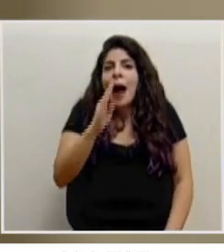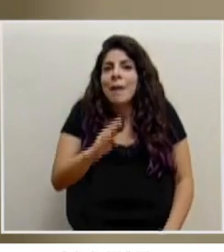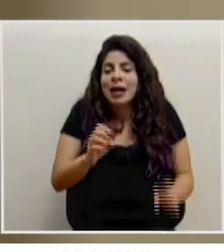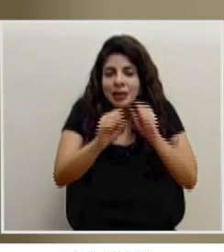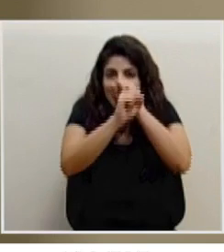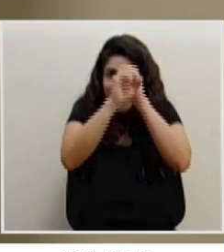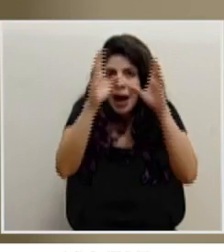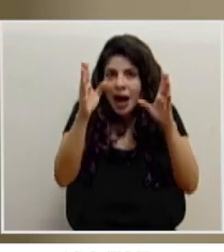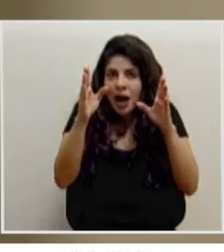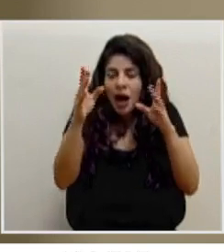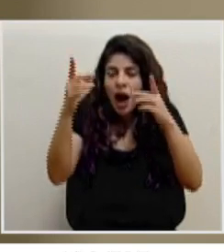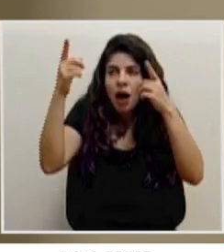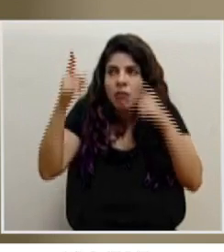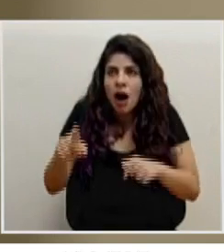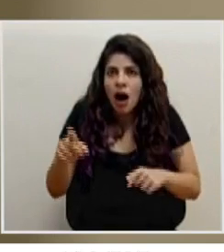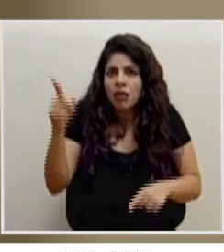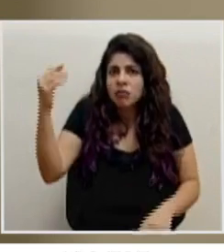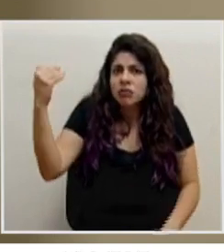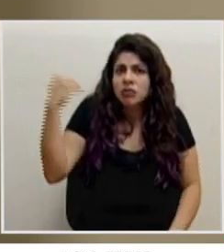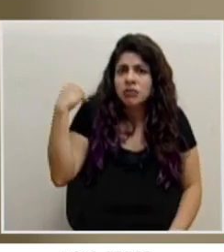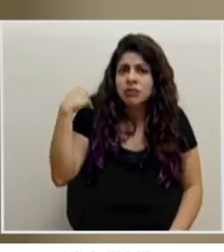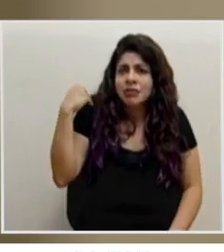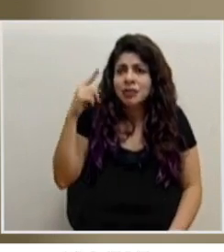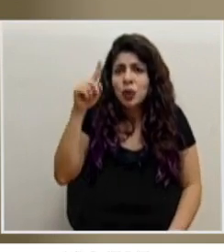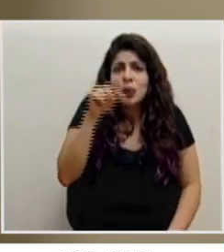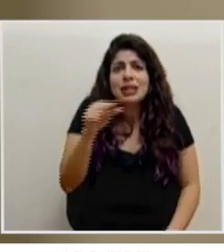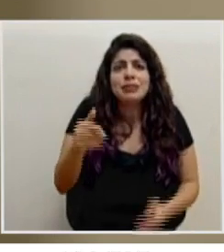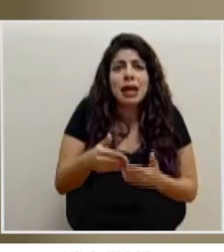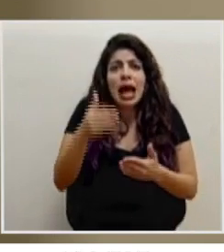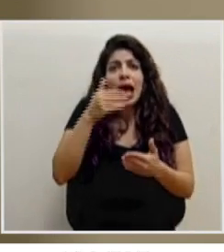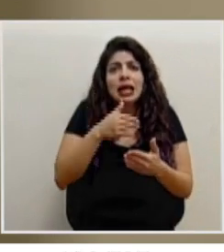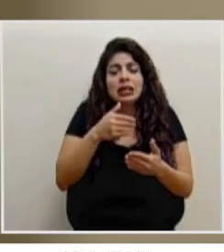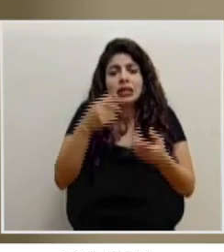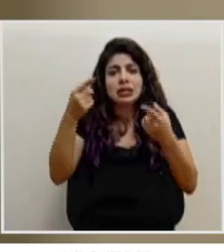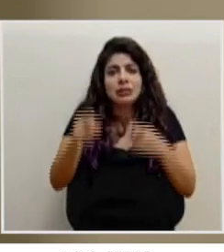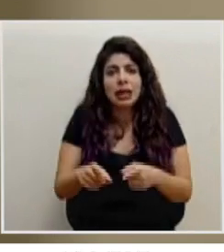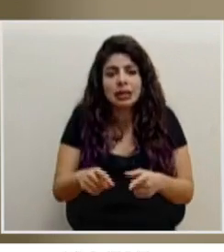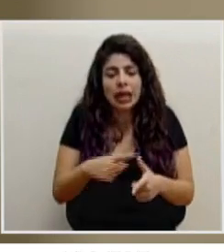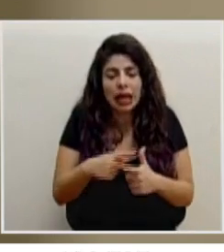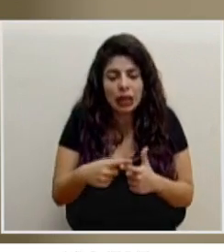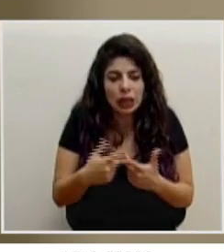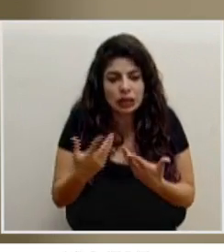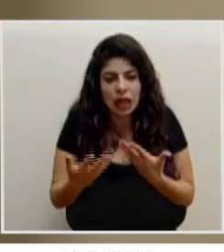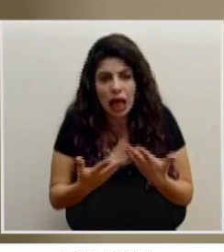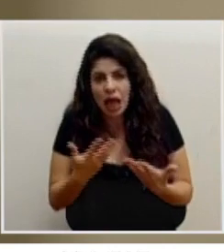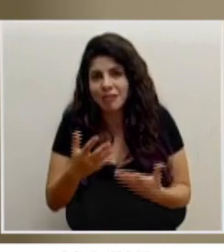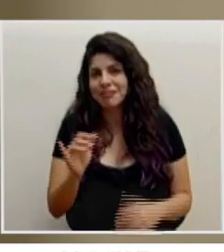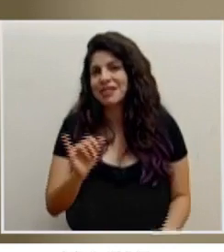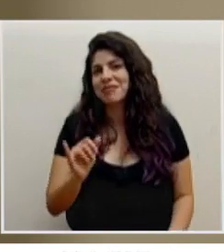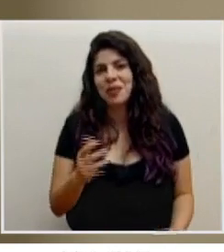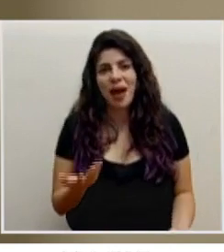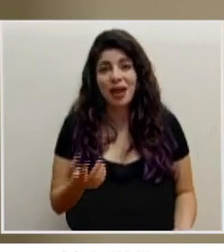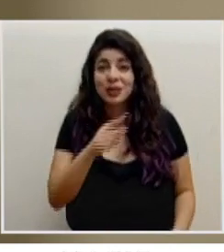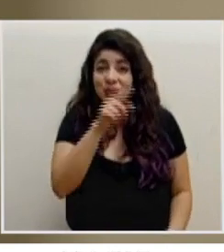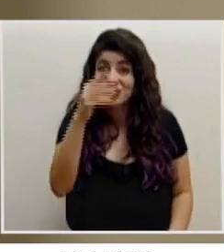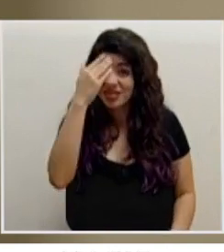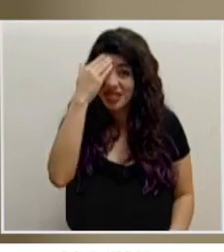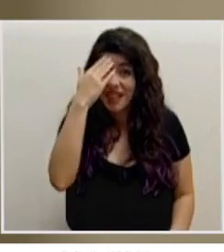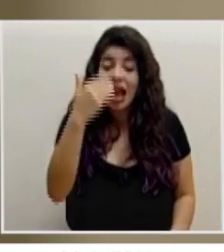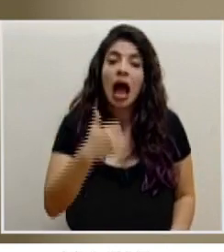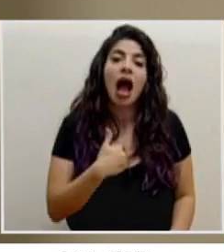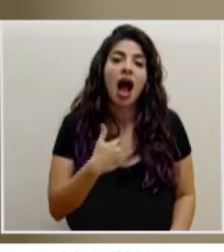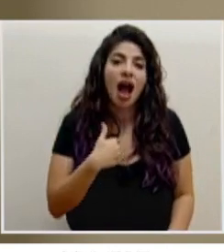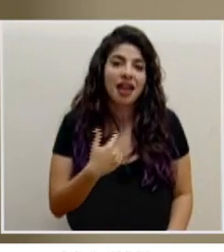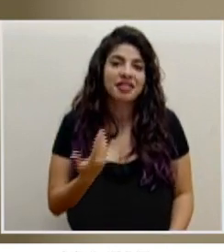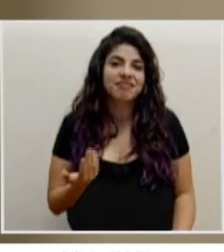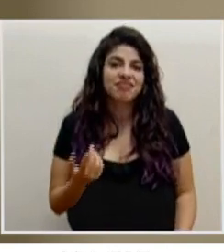reloj, ¿verdad? Y eso pasó y nos avisaron de como 1 semana antes de que ocurriera. Entonces, igual, ustedes saben que hay un